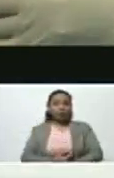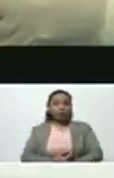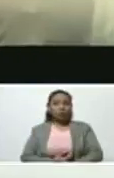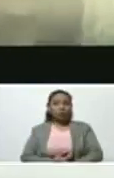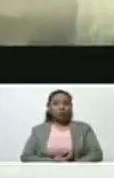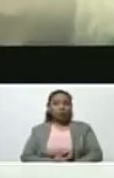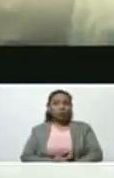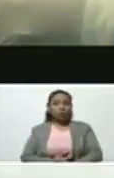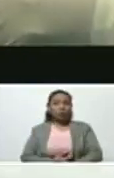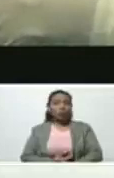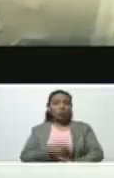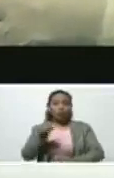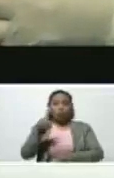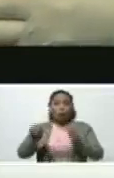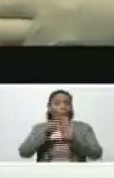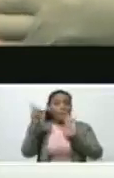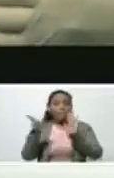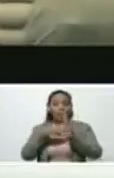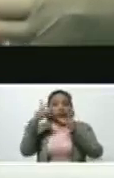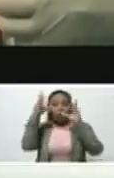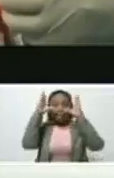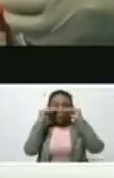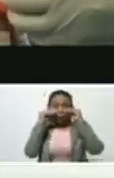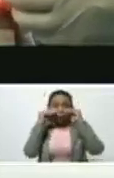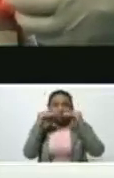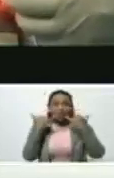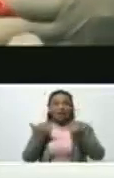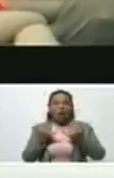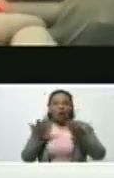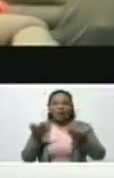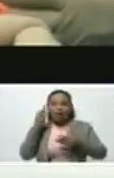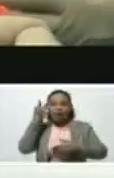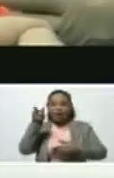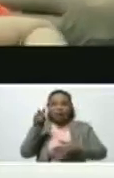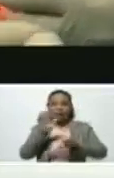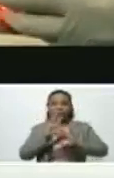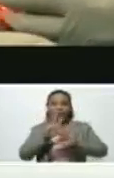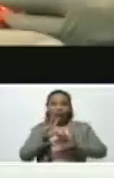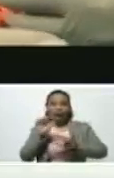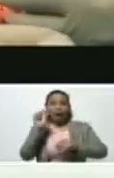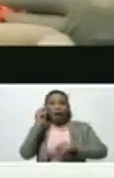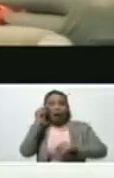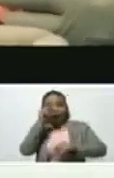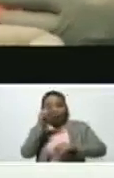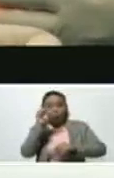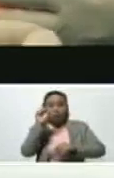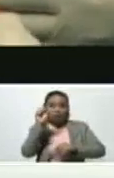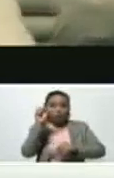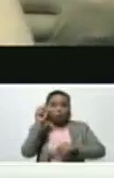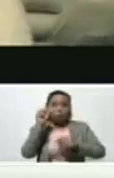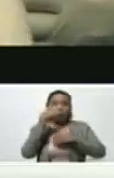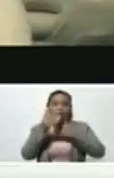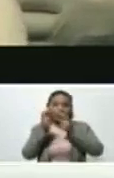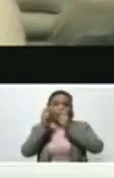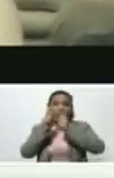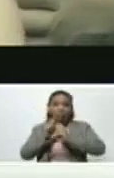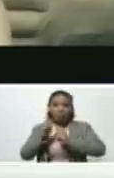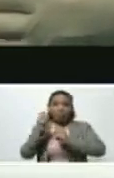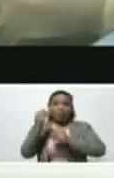la vista por ese ojo? Sí. ¿Y ahora qué ves? No, ahora ya veo un poquito mejor, ya con el tratamiento,